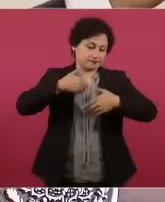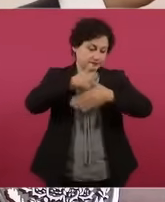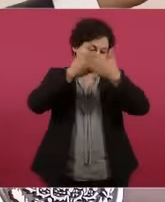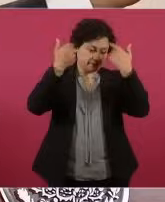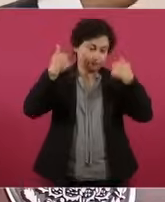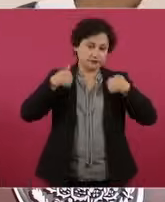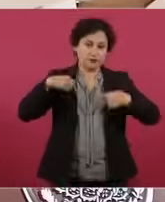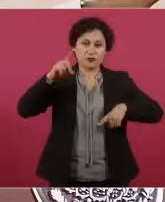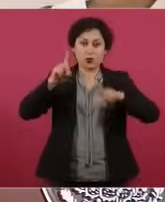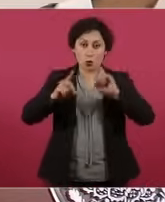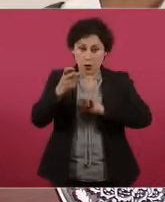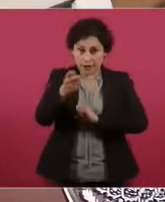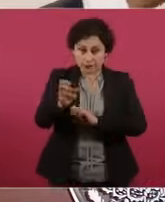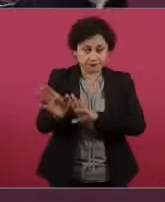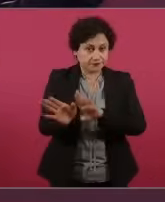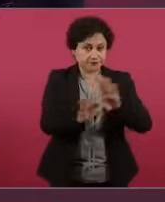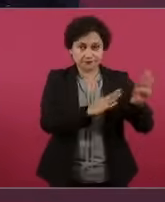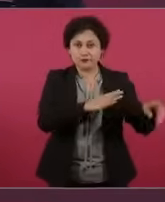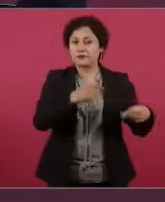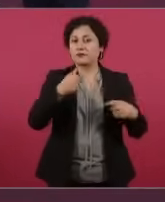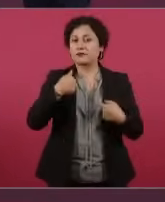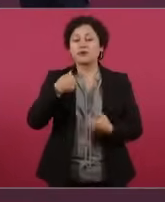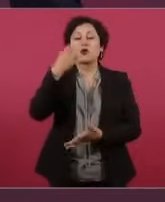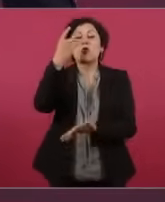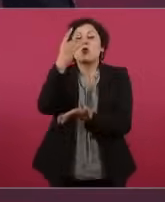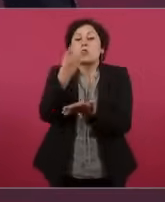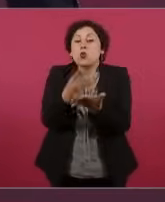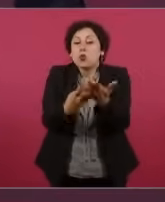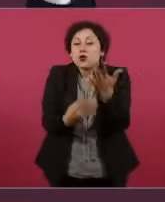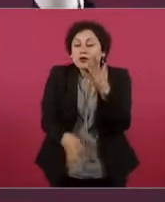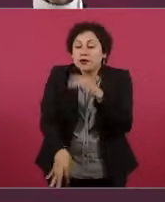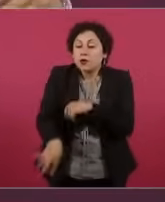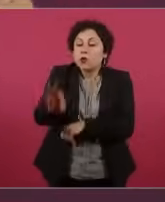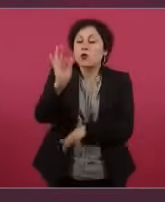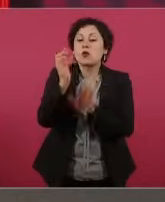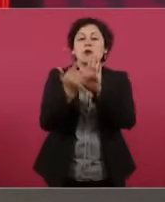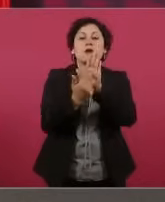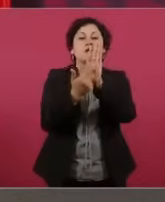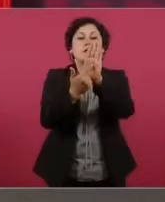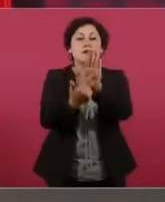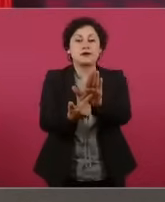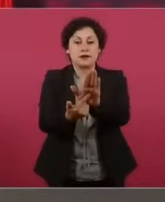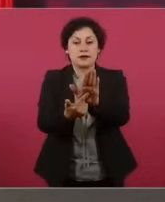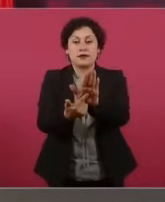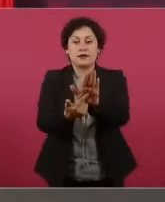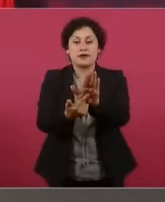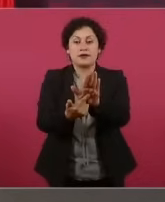eso. Nada más es que queda